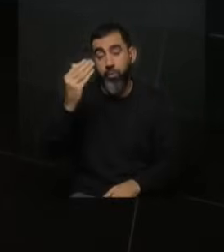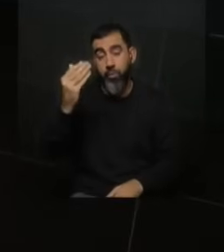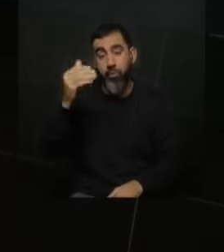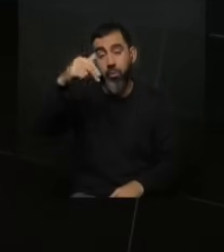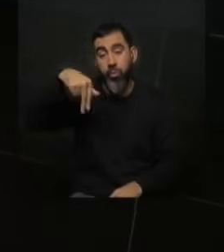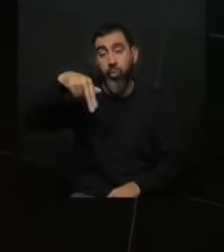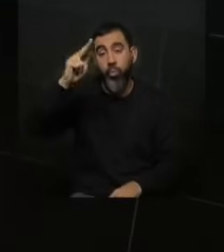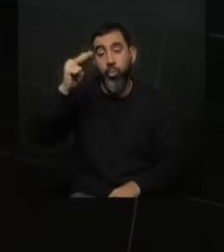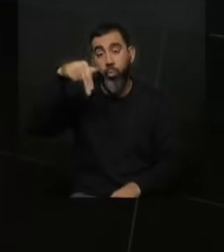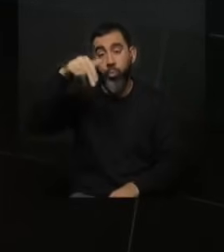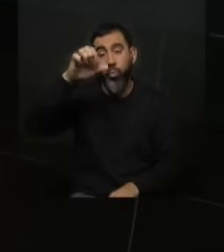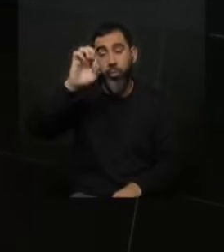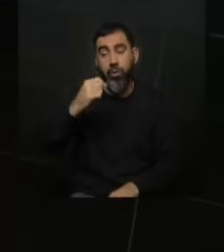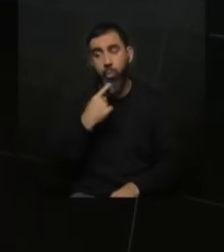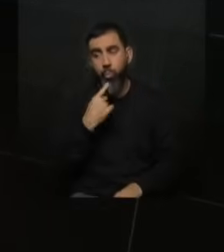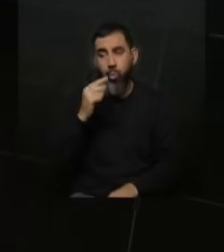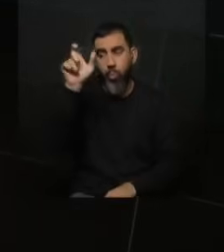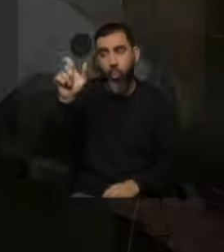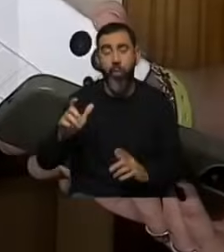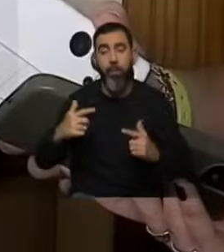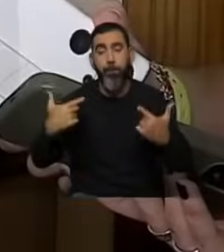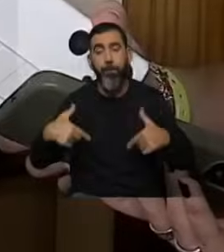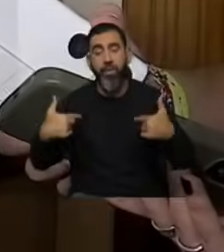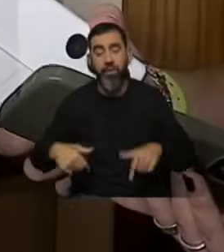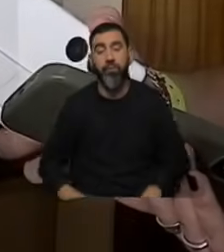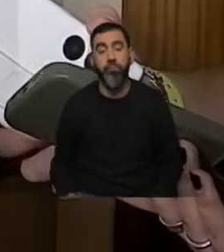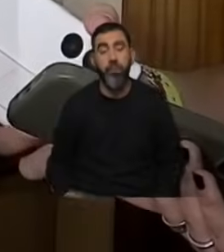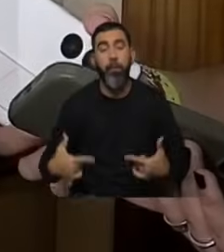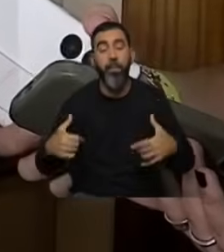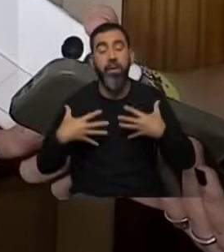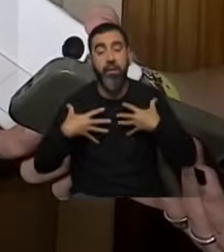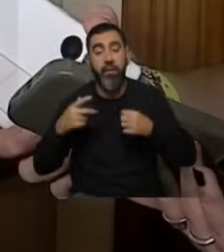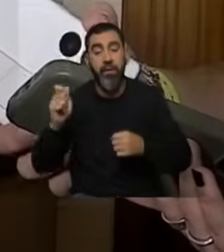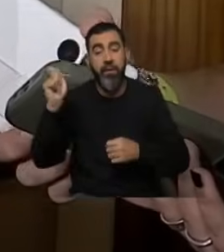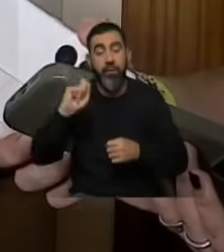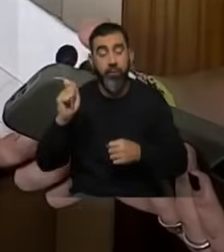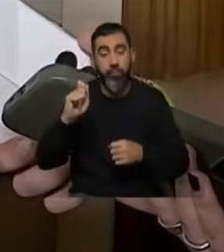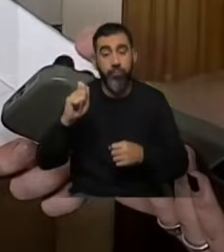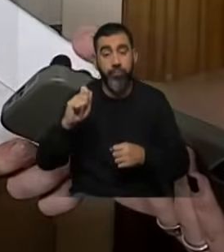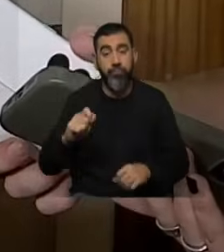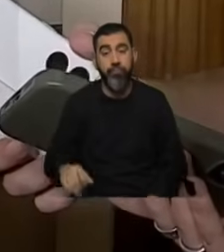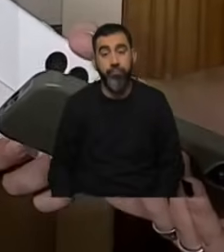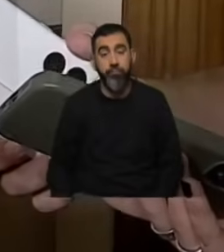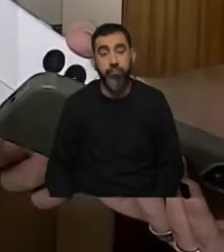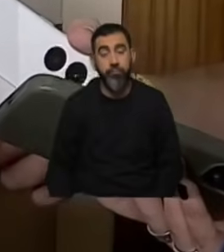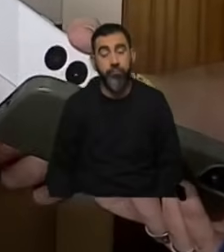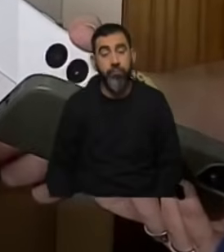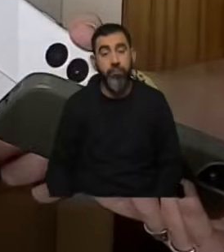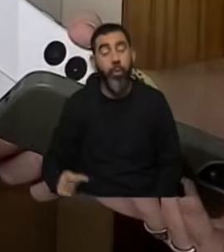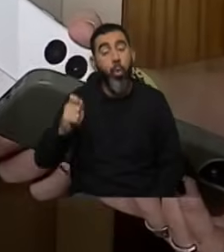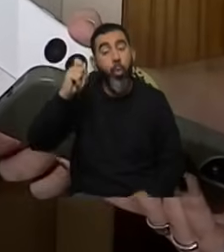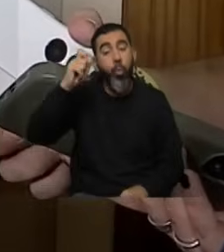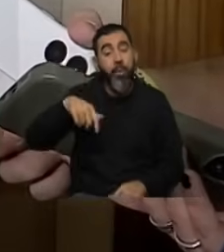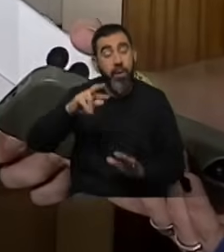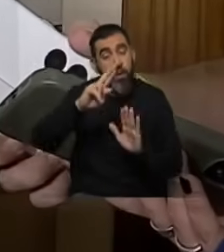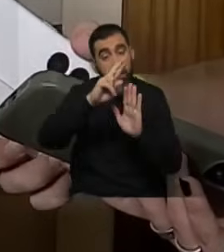nunez quien cuestionó la postura de la ministra el Ministerio de salud pública tiene como este como postura que con la